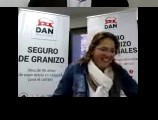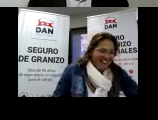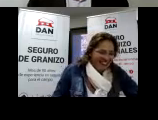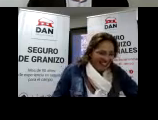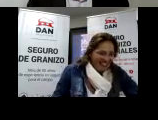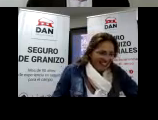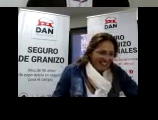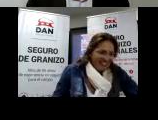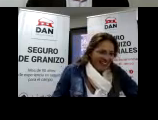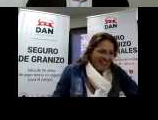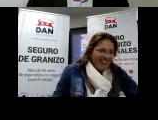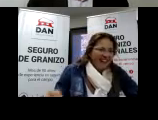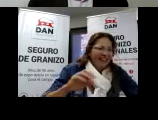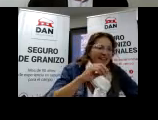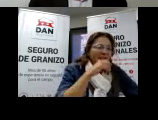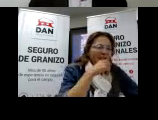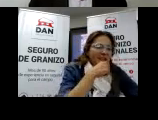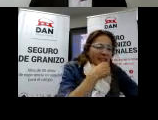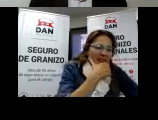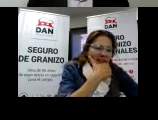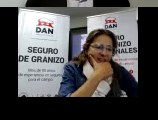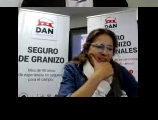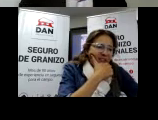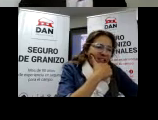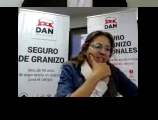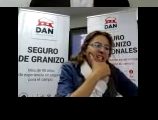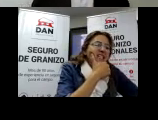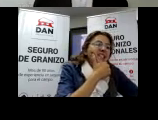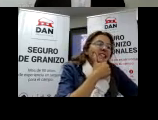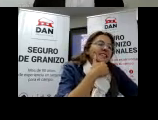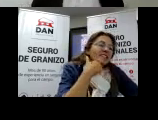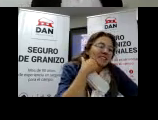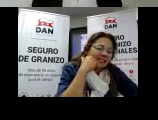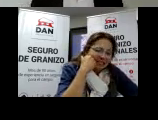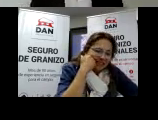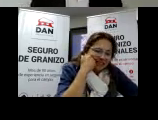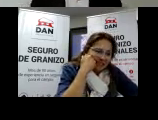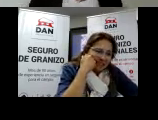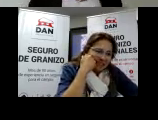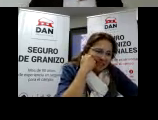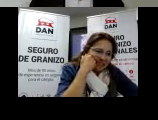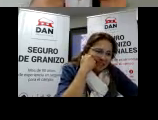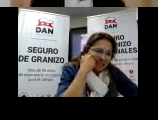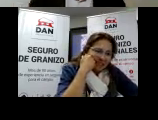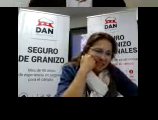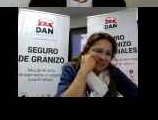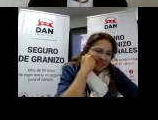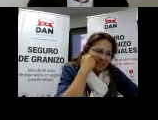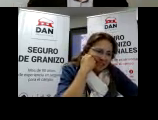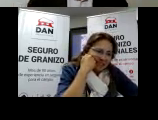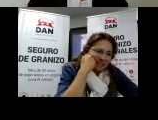nada que sea concreto para fin de año. Yo sé que ya se empieza a comentar que hay algunos informes que ya empiezan a hablar de que